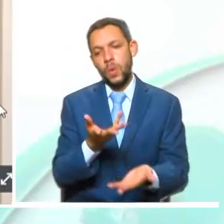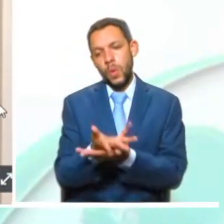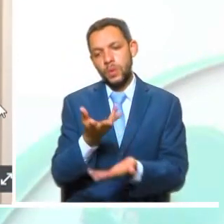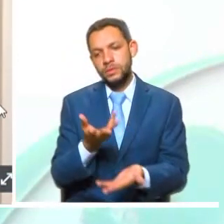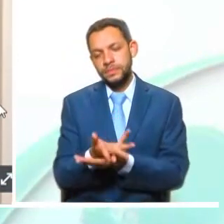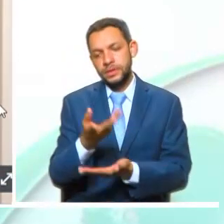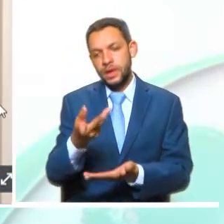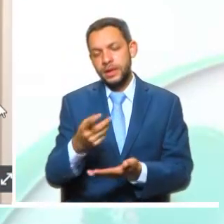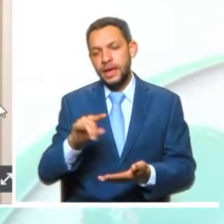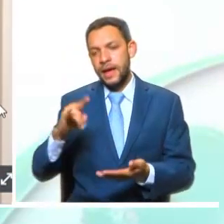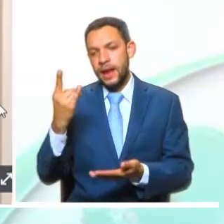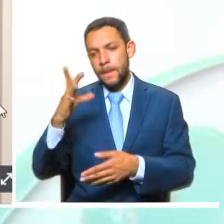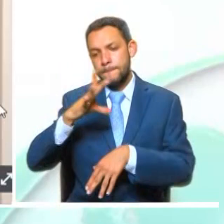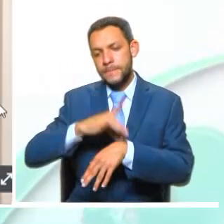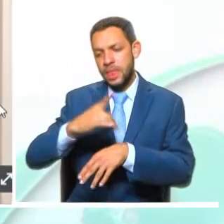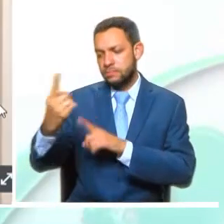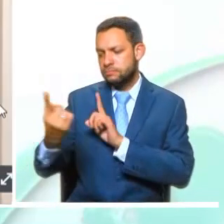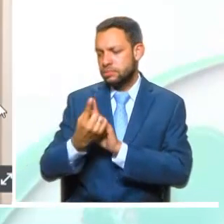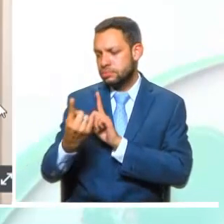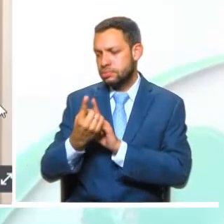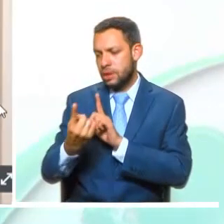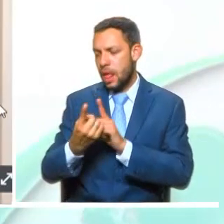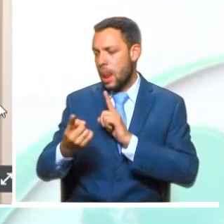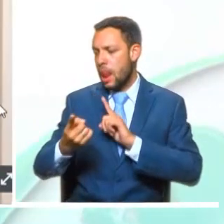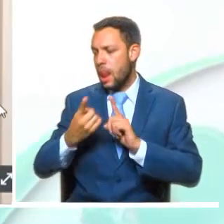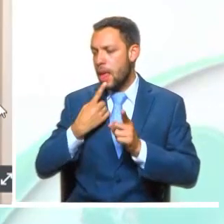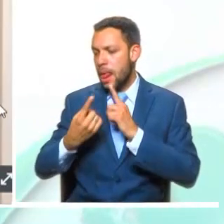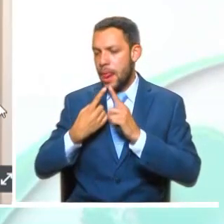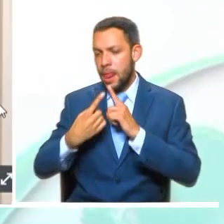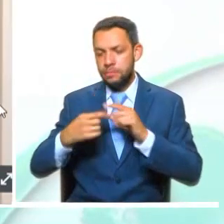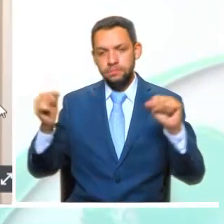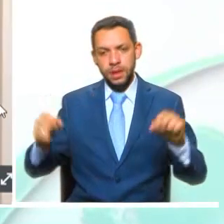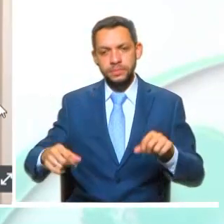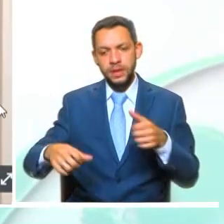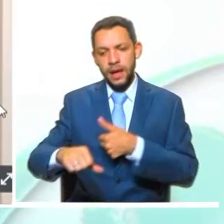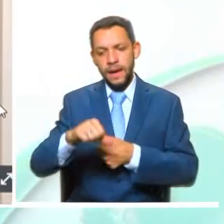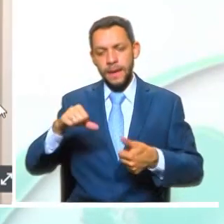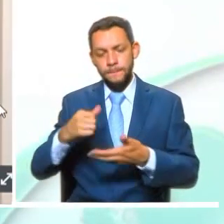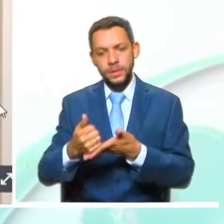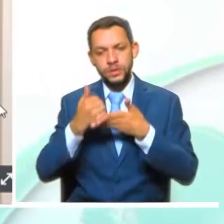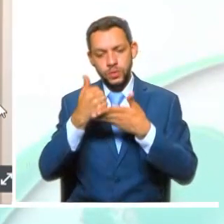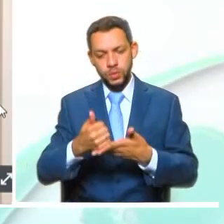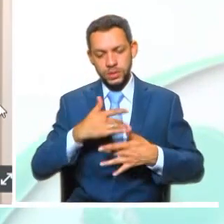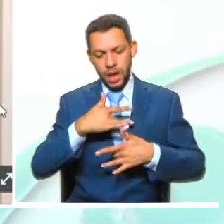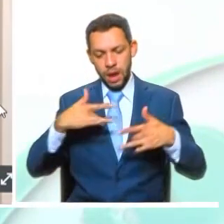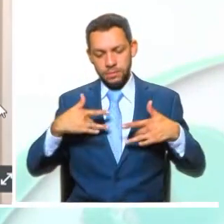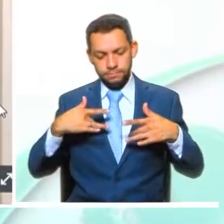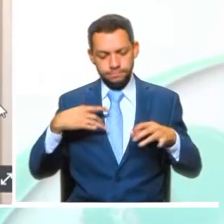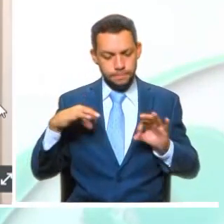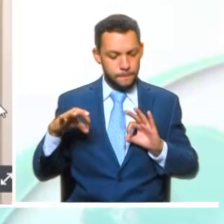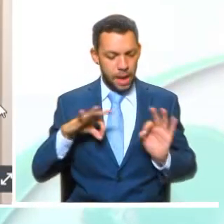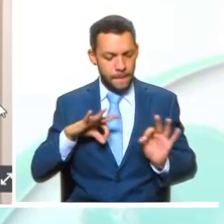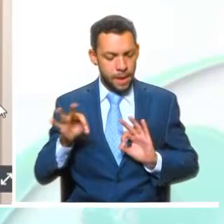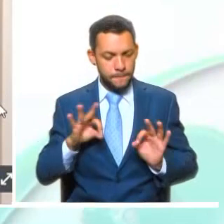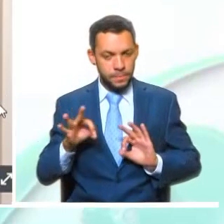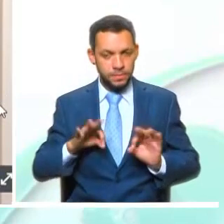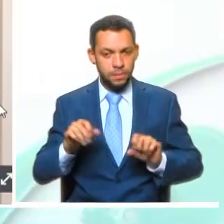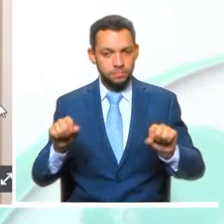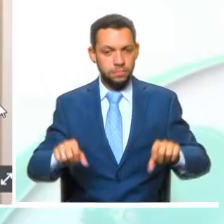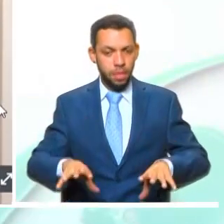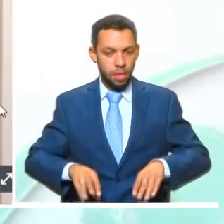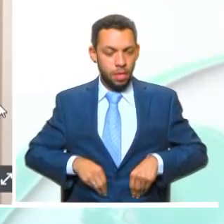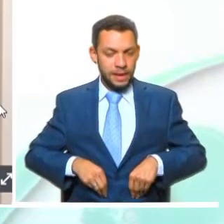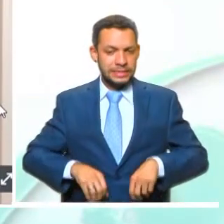una asesoría ginecológica para que le recomiende un reemplazo hormonal porque la menopausia acaba con el sistema